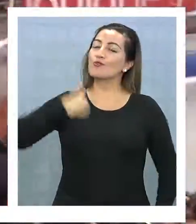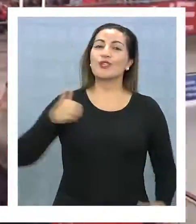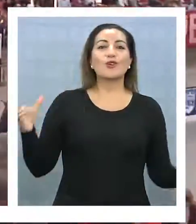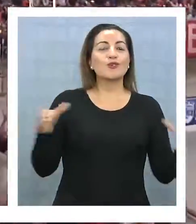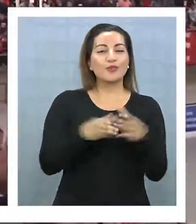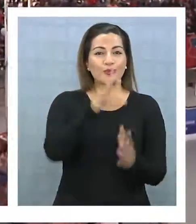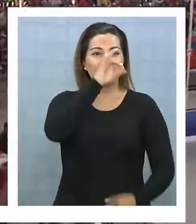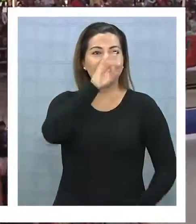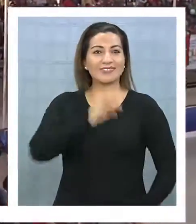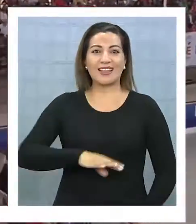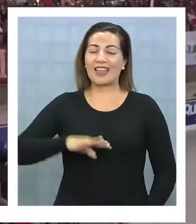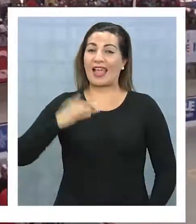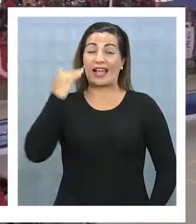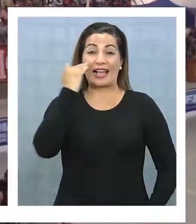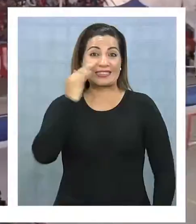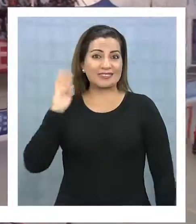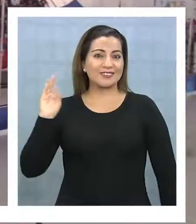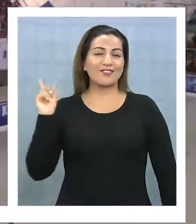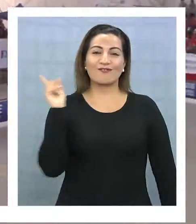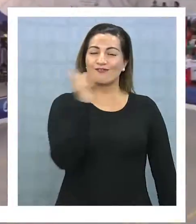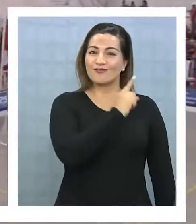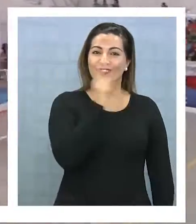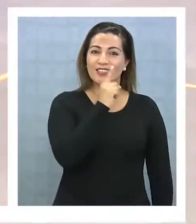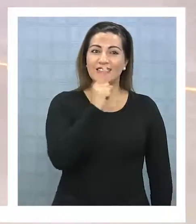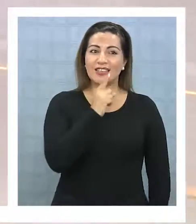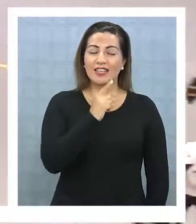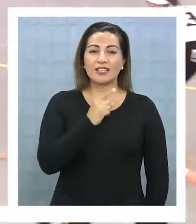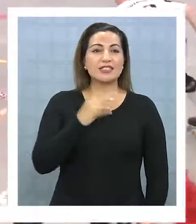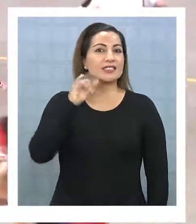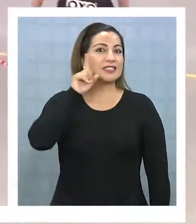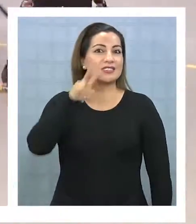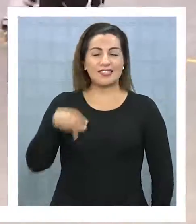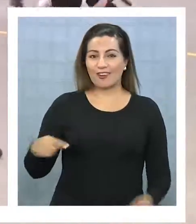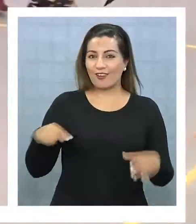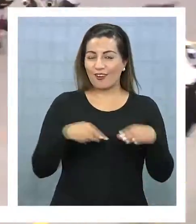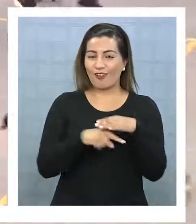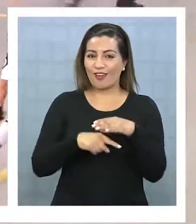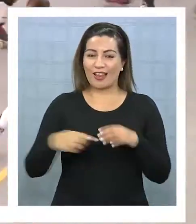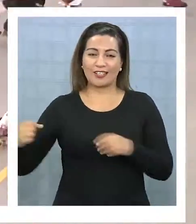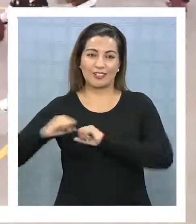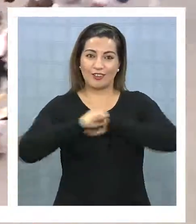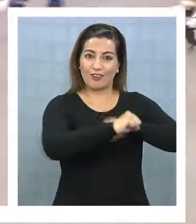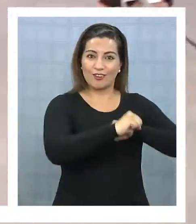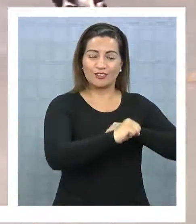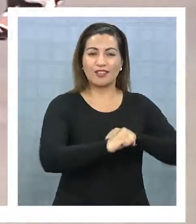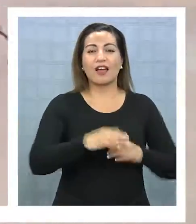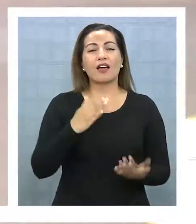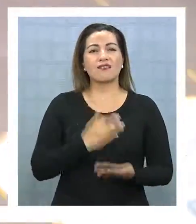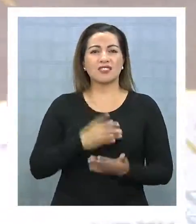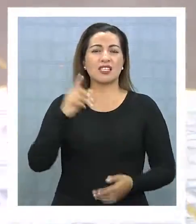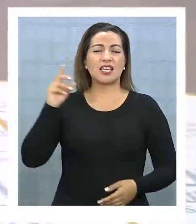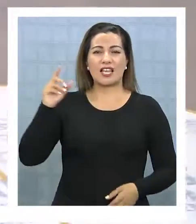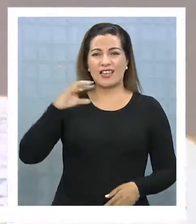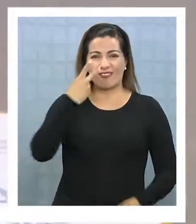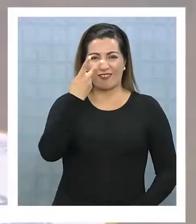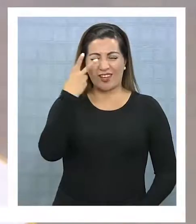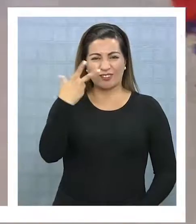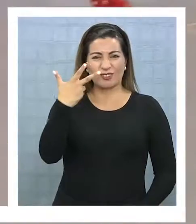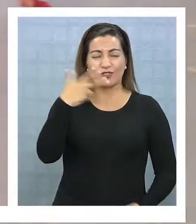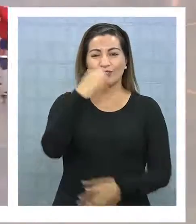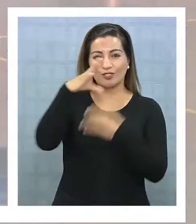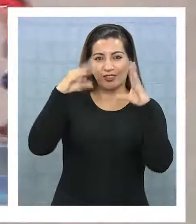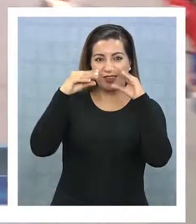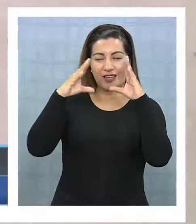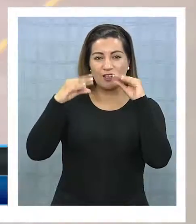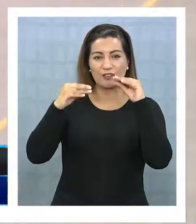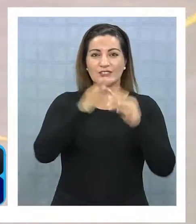marcianitas llegan hasta cuartos de final, invictas enfrentando este jueves a partir de las 20 horas al seleccionado francés, equipo